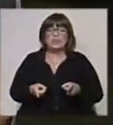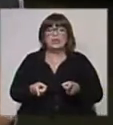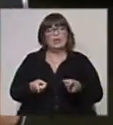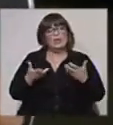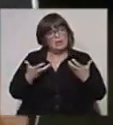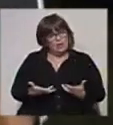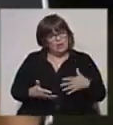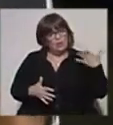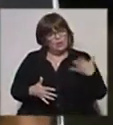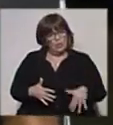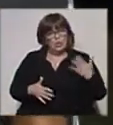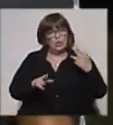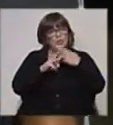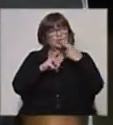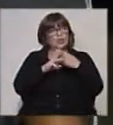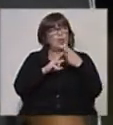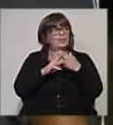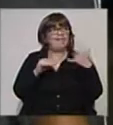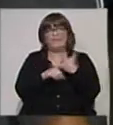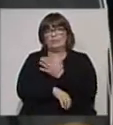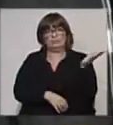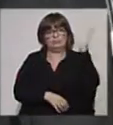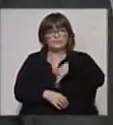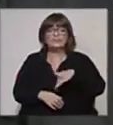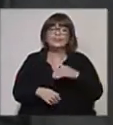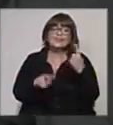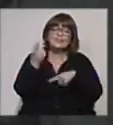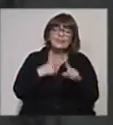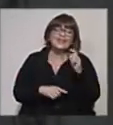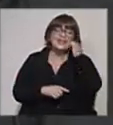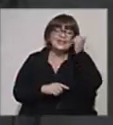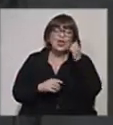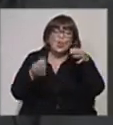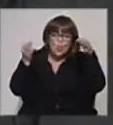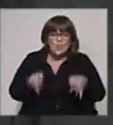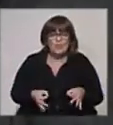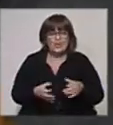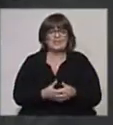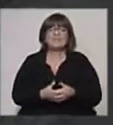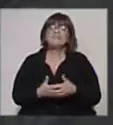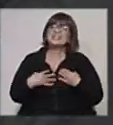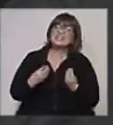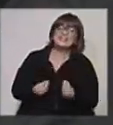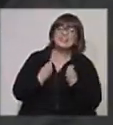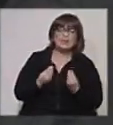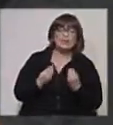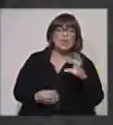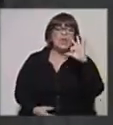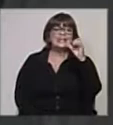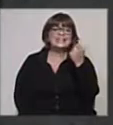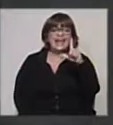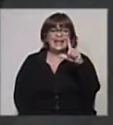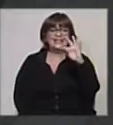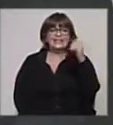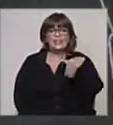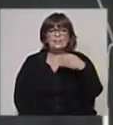porque es un título pesado en el cual no podemos fallar, pero un sueño hecho realidad. ¿Qué sentís cuando los Saltimbanquis, más allá de